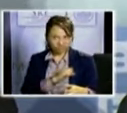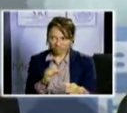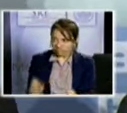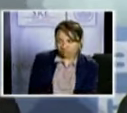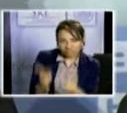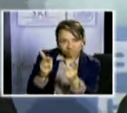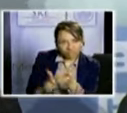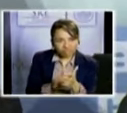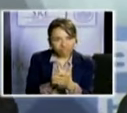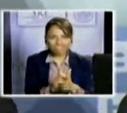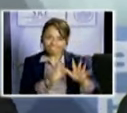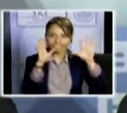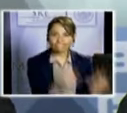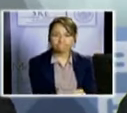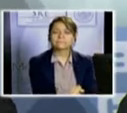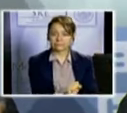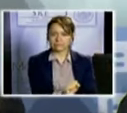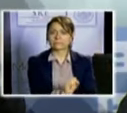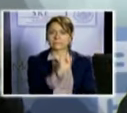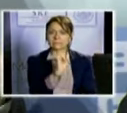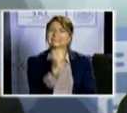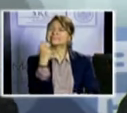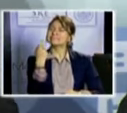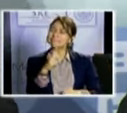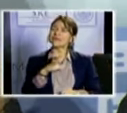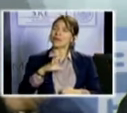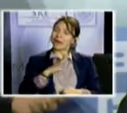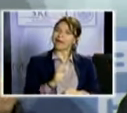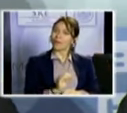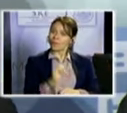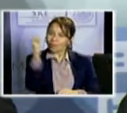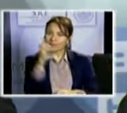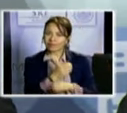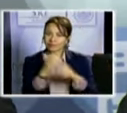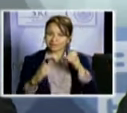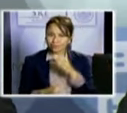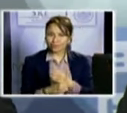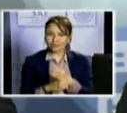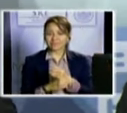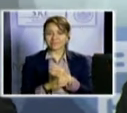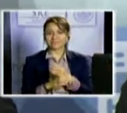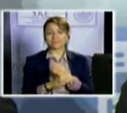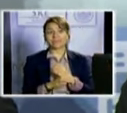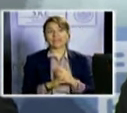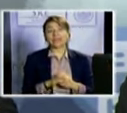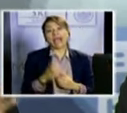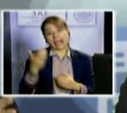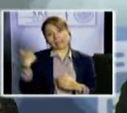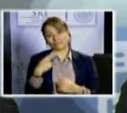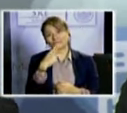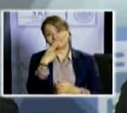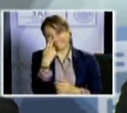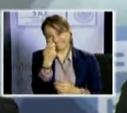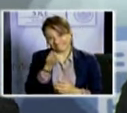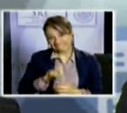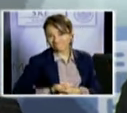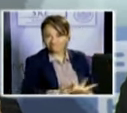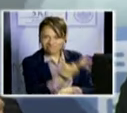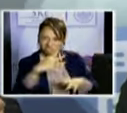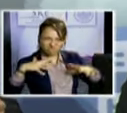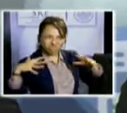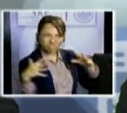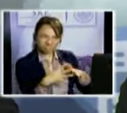represiva que se puede aplicar para solucionar este problema. Por eso el término de guerra yo creo que era malo. Por el otro lado también me